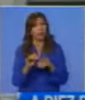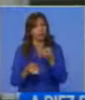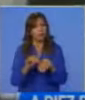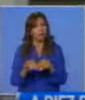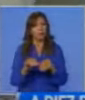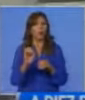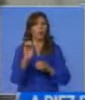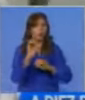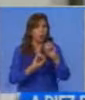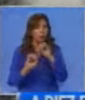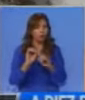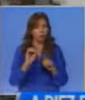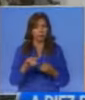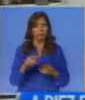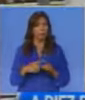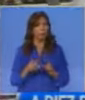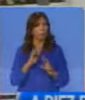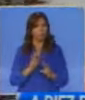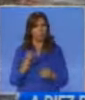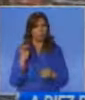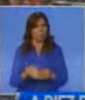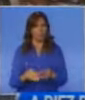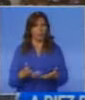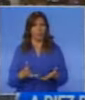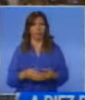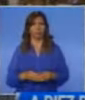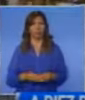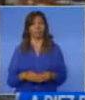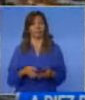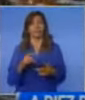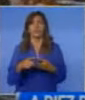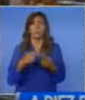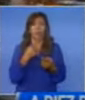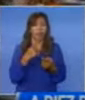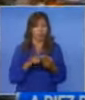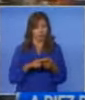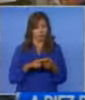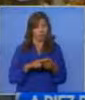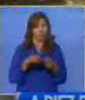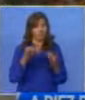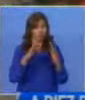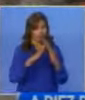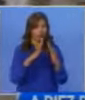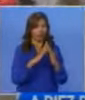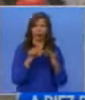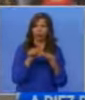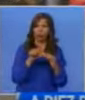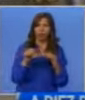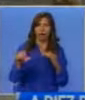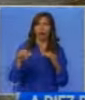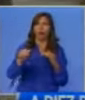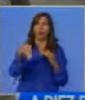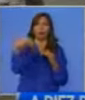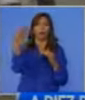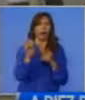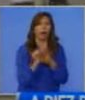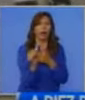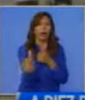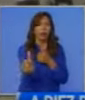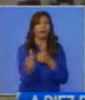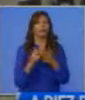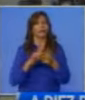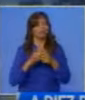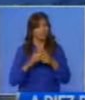casos serán atendidos, pero si el establecimiento asignado está fuera del circuito de donde vive el estudiante. Reconocen que los circuitos